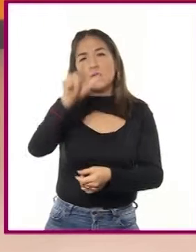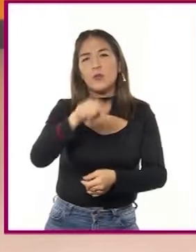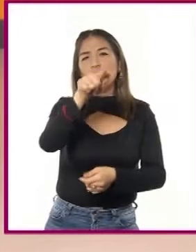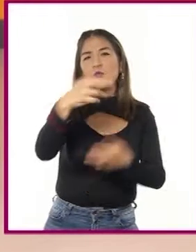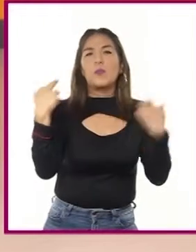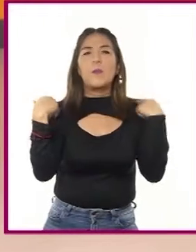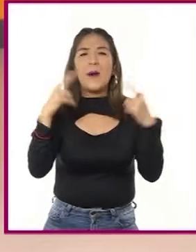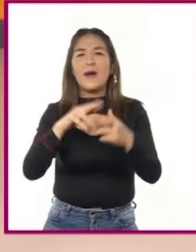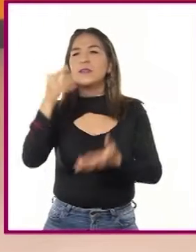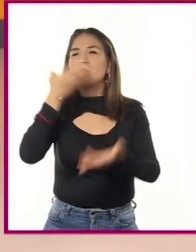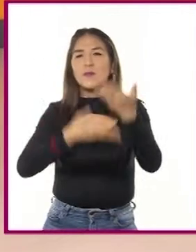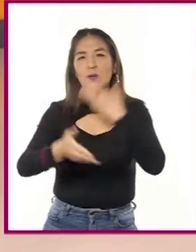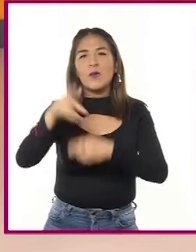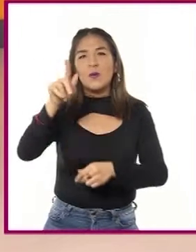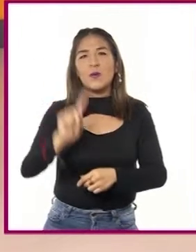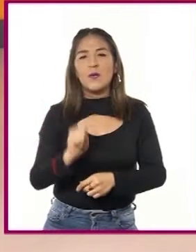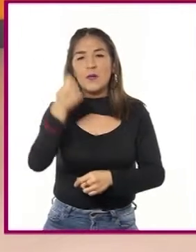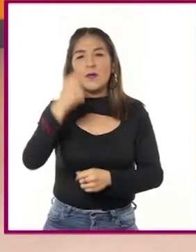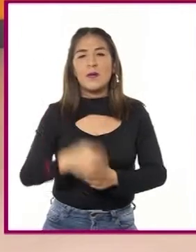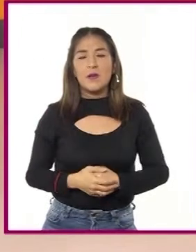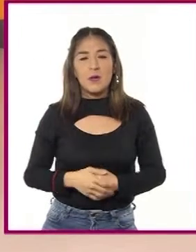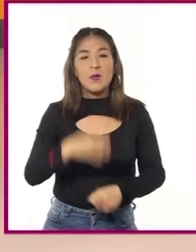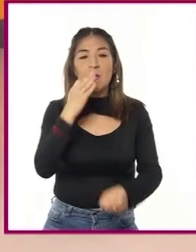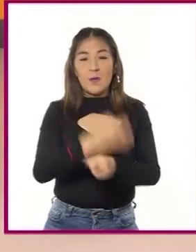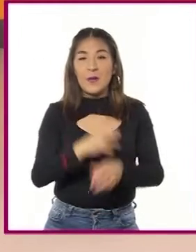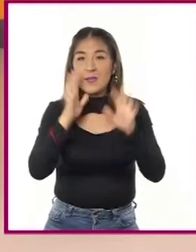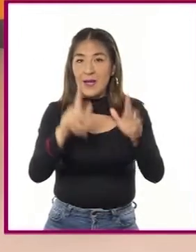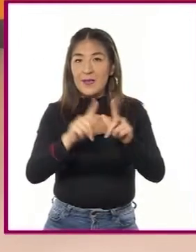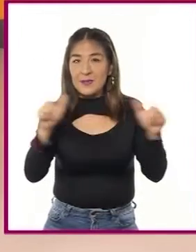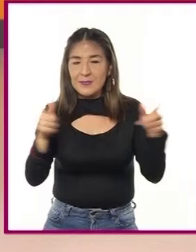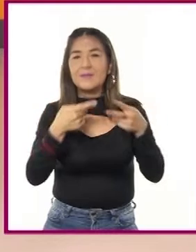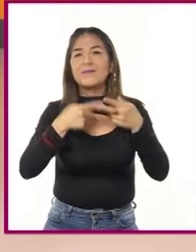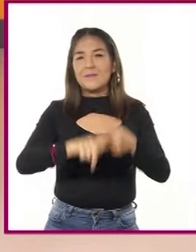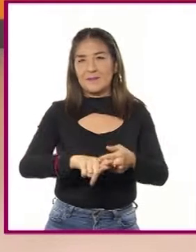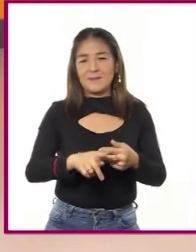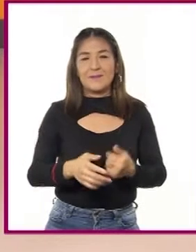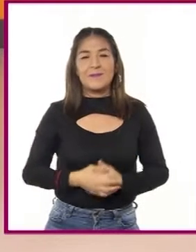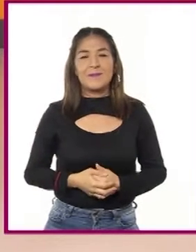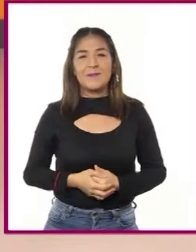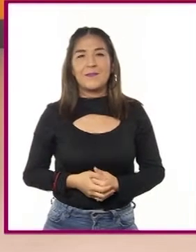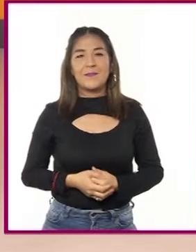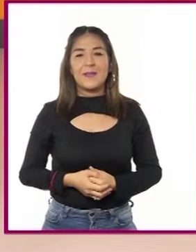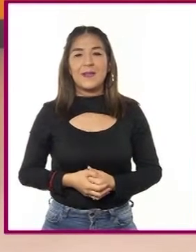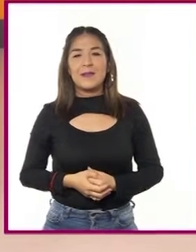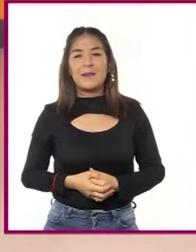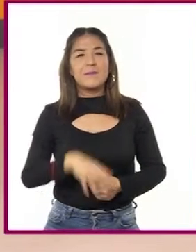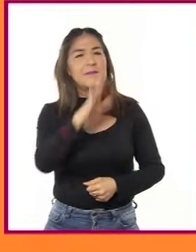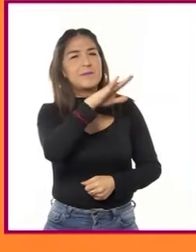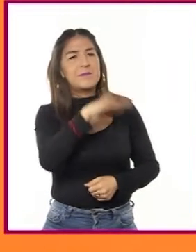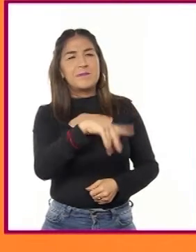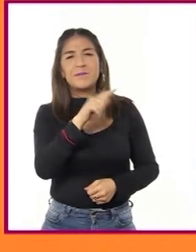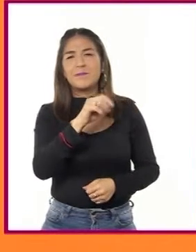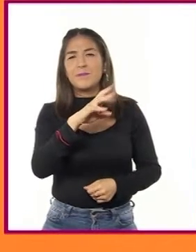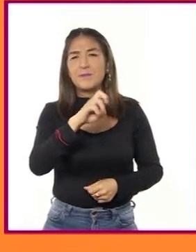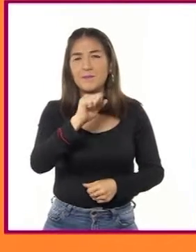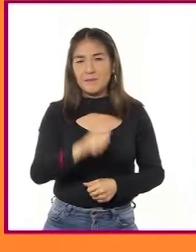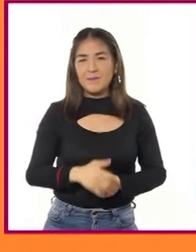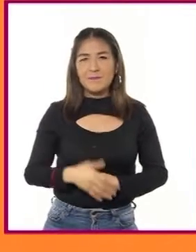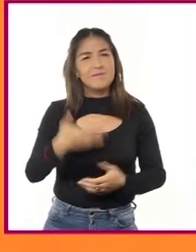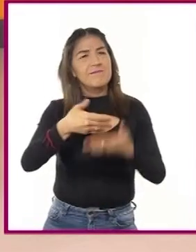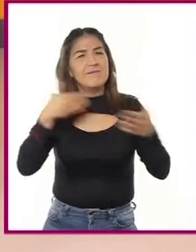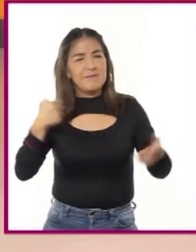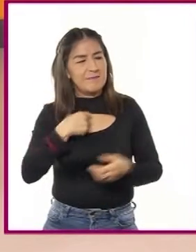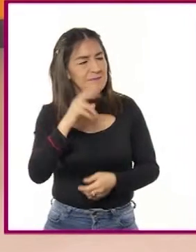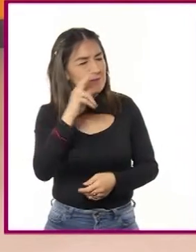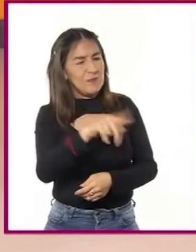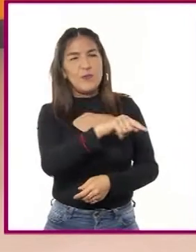de tecnología. ¿Tienen todo listo? Pues iniciemos. Iniciemos. Teresa, hace un momento observé